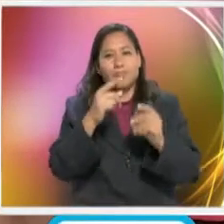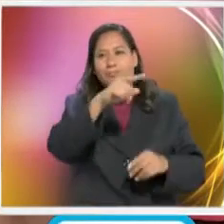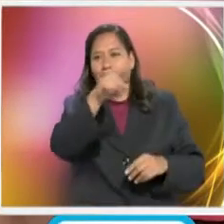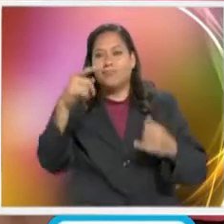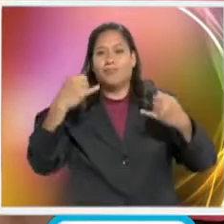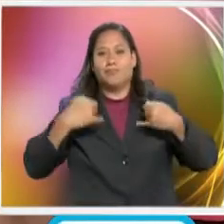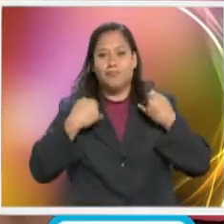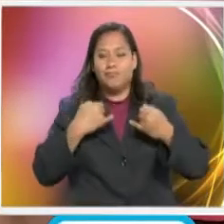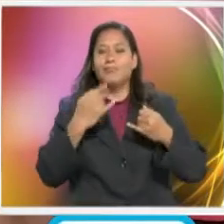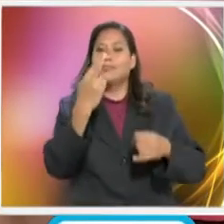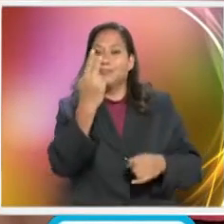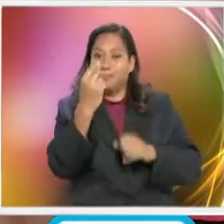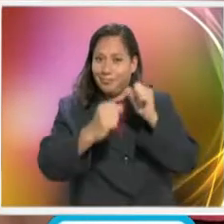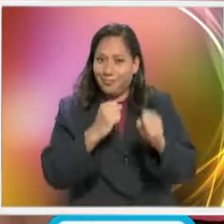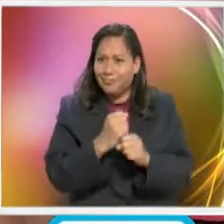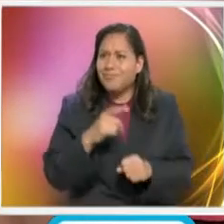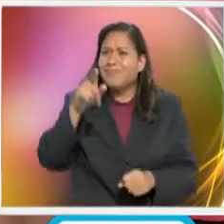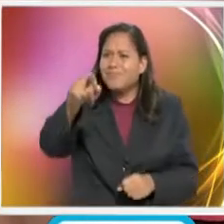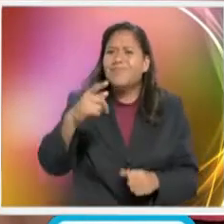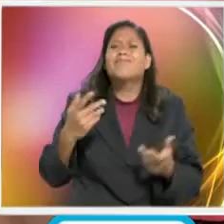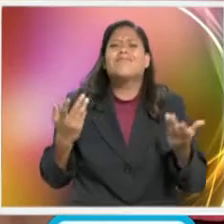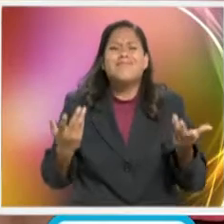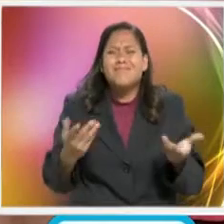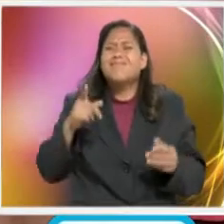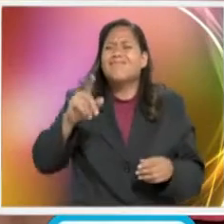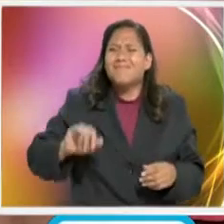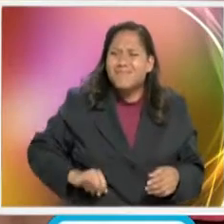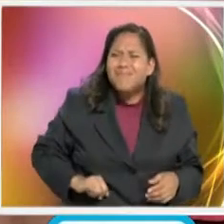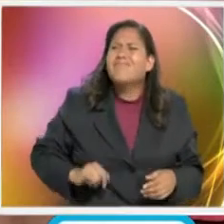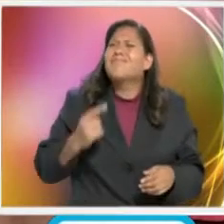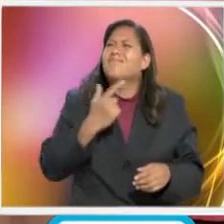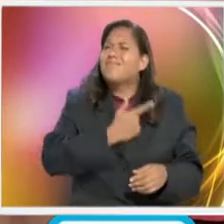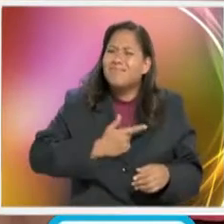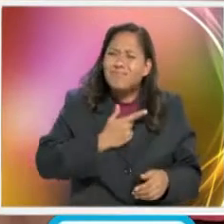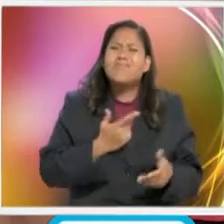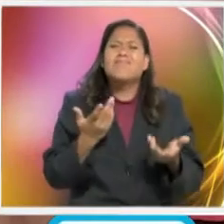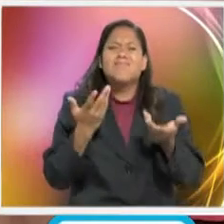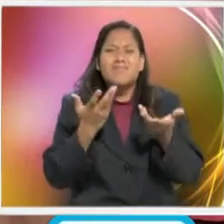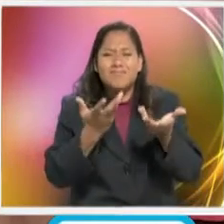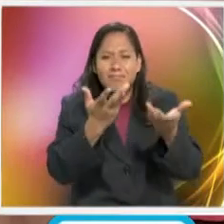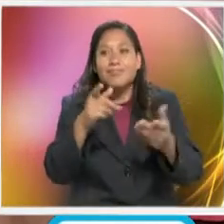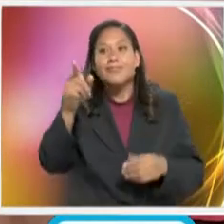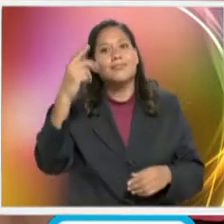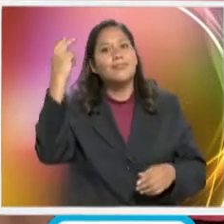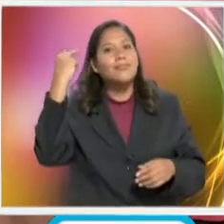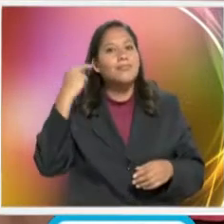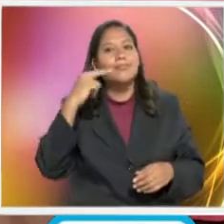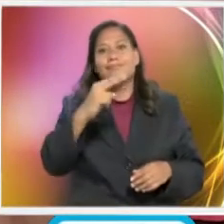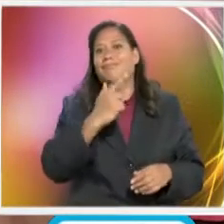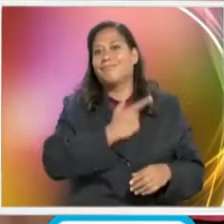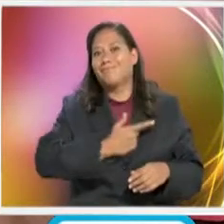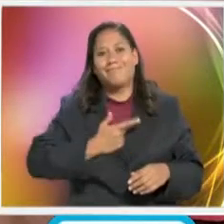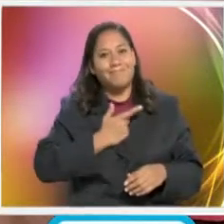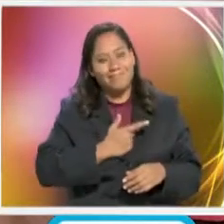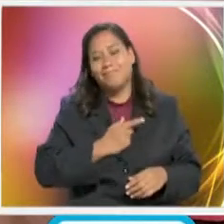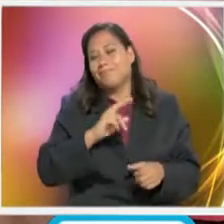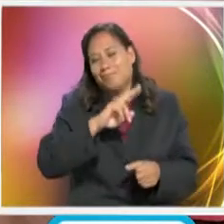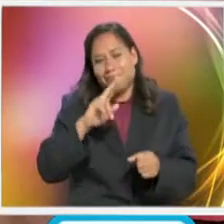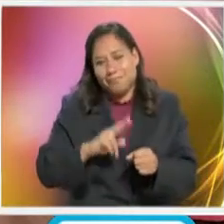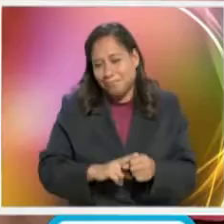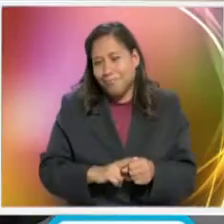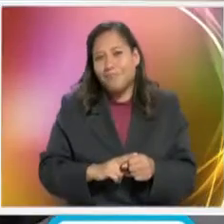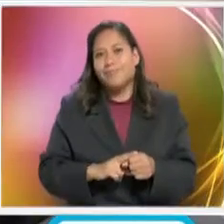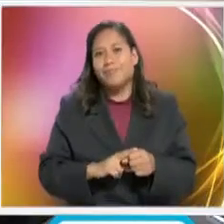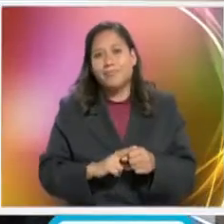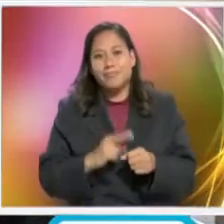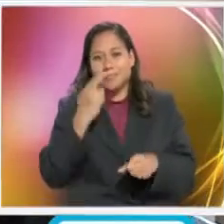chavos de 25 años de qué es lo que a ellos les interesa, ¿no? Generalmente a ellos lo que les interesa es irse de viaje. Sí. No, pues es normal, todavía no tienen a lo